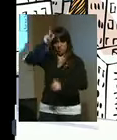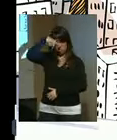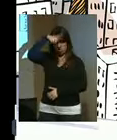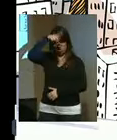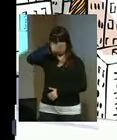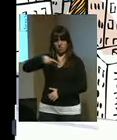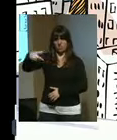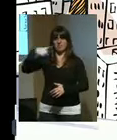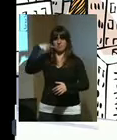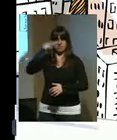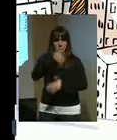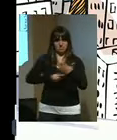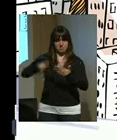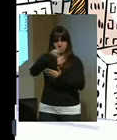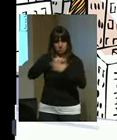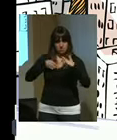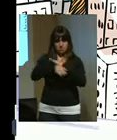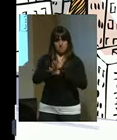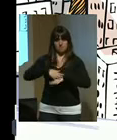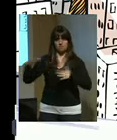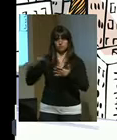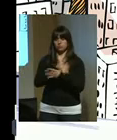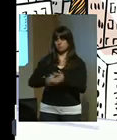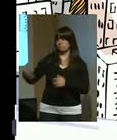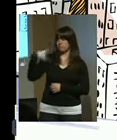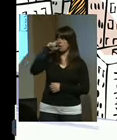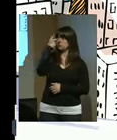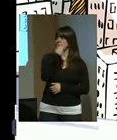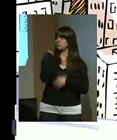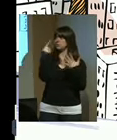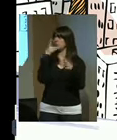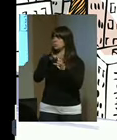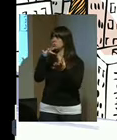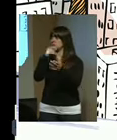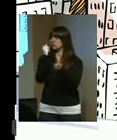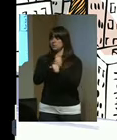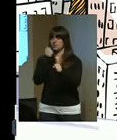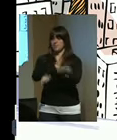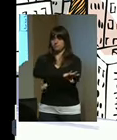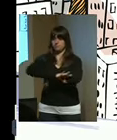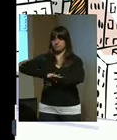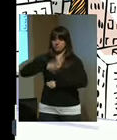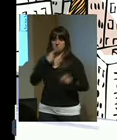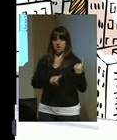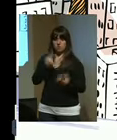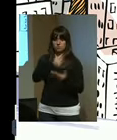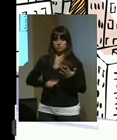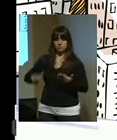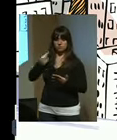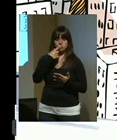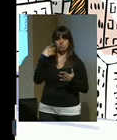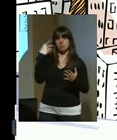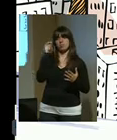Todos. Desde el año 2006 ha trabajado como arquitecta en varios proyectos de diseño inclusivo, algunos como el Parque